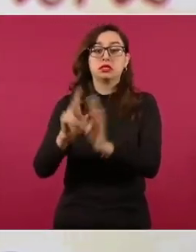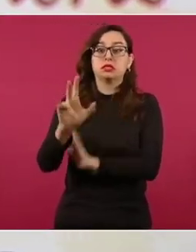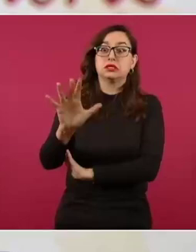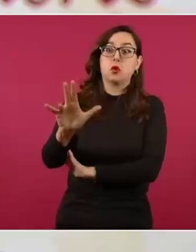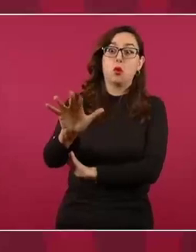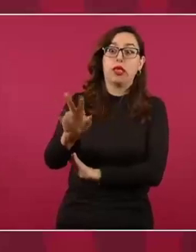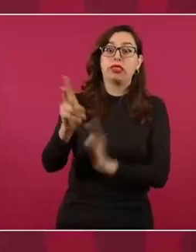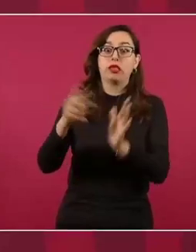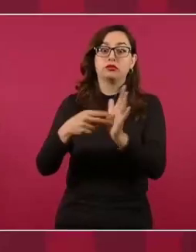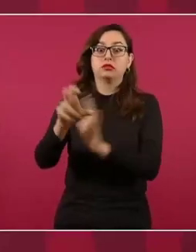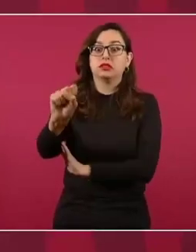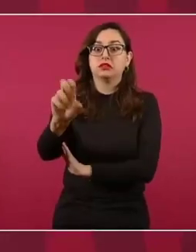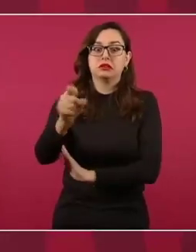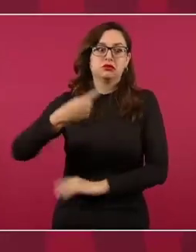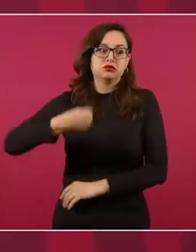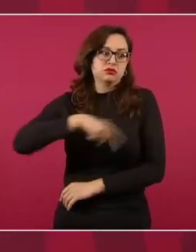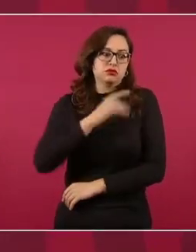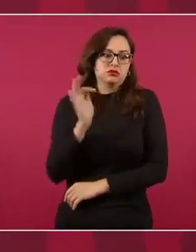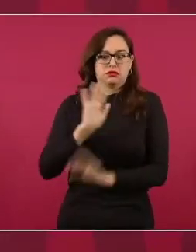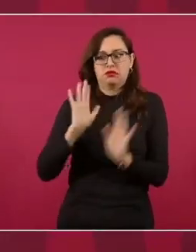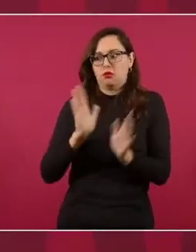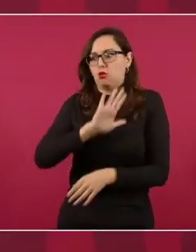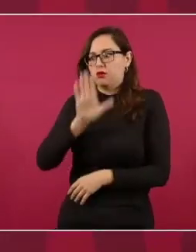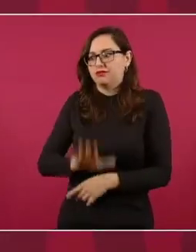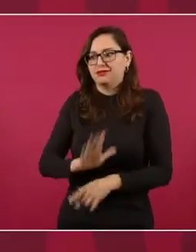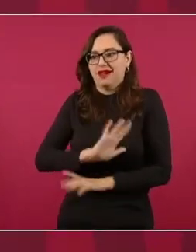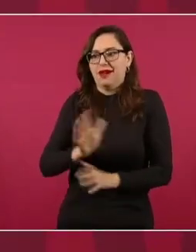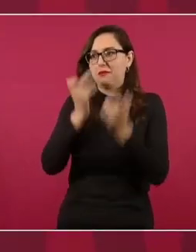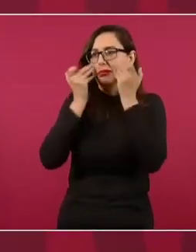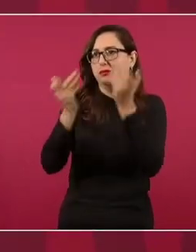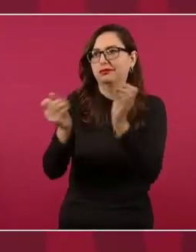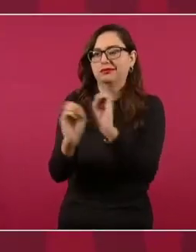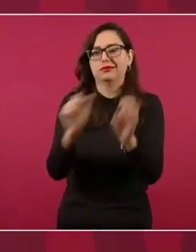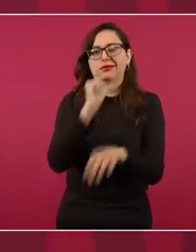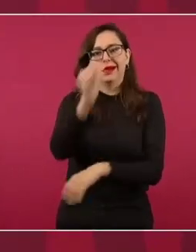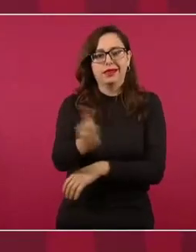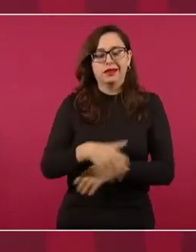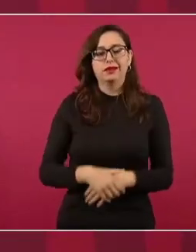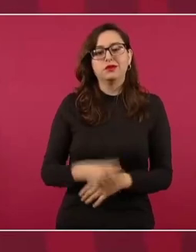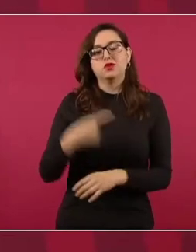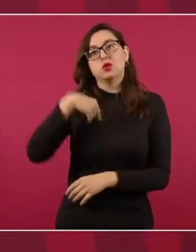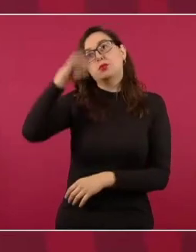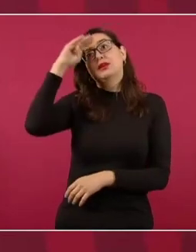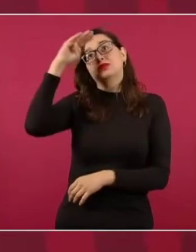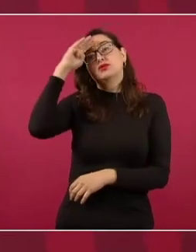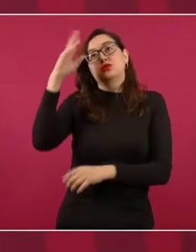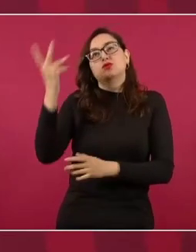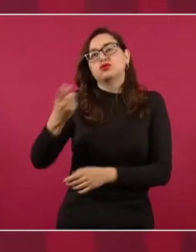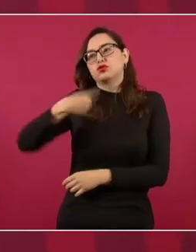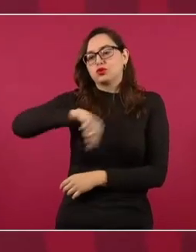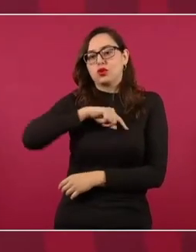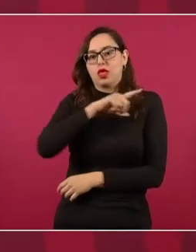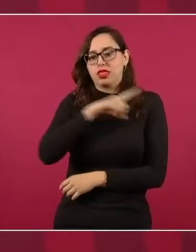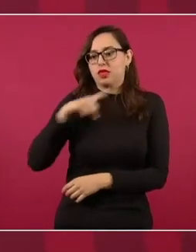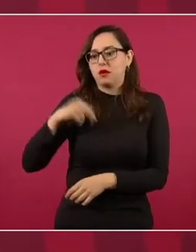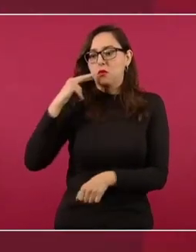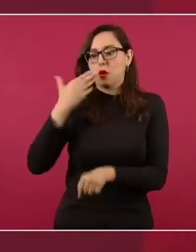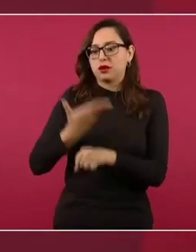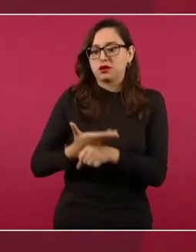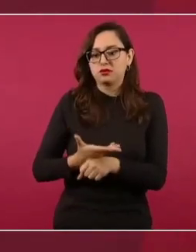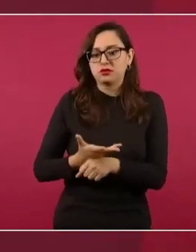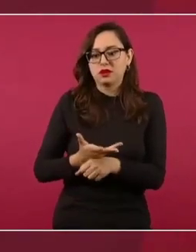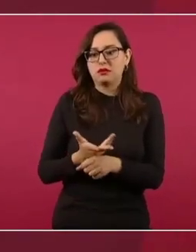eso ni presenciar eso. Entonces, digamos que lo responsable, me parece, es que nosotros tenemos como estrategia política